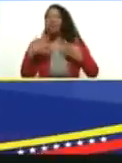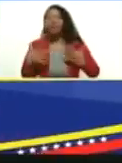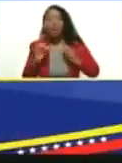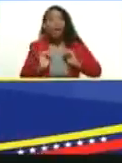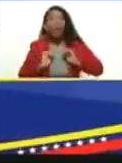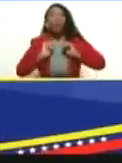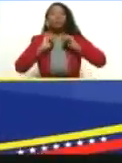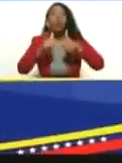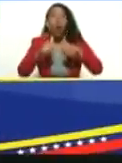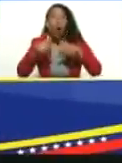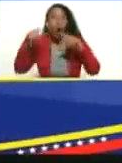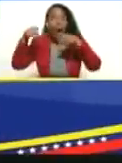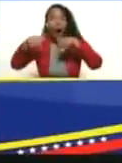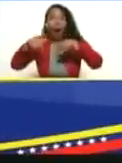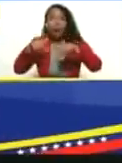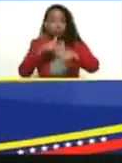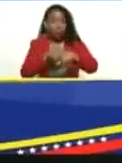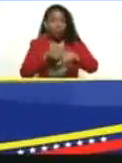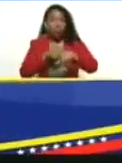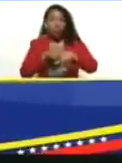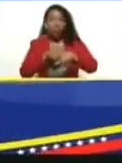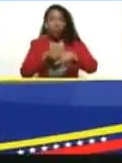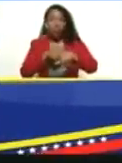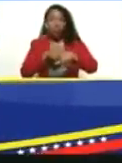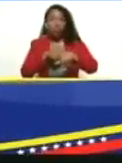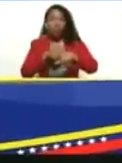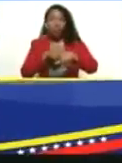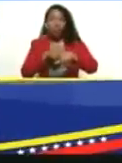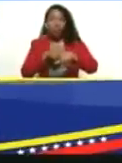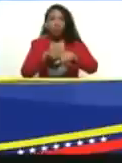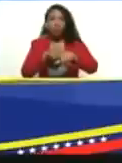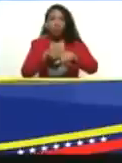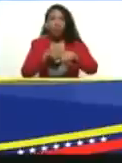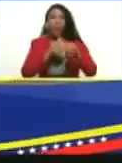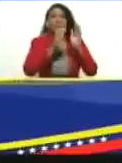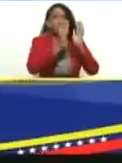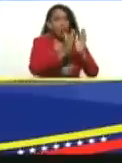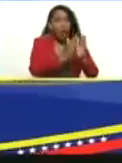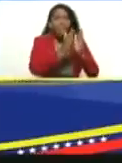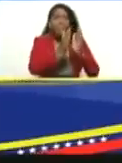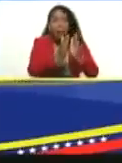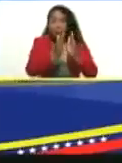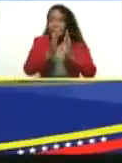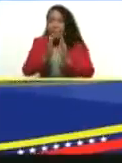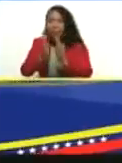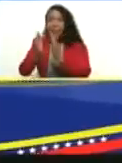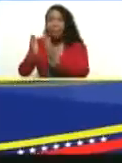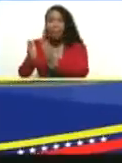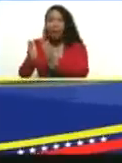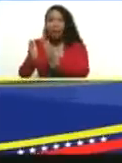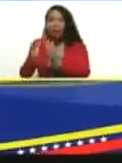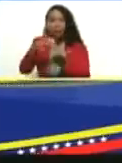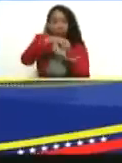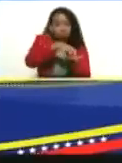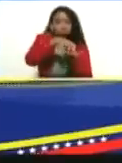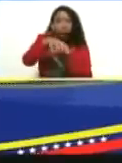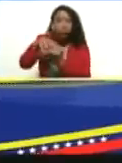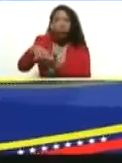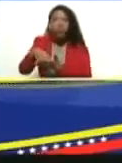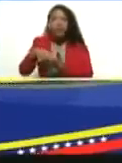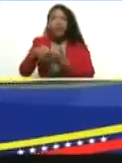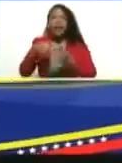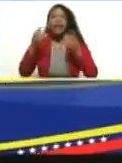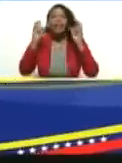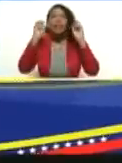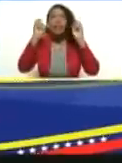a este momento de organización regional que es la celap